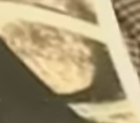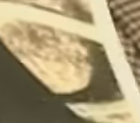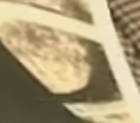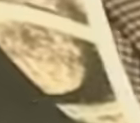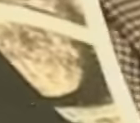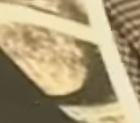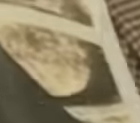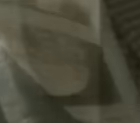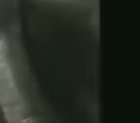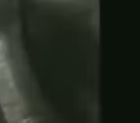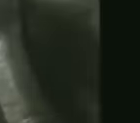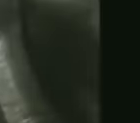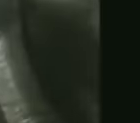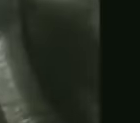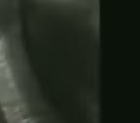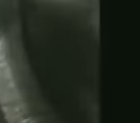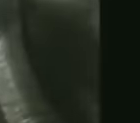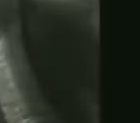aquí está otra,